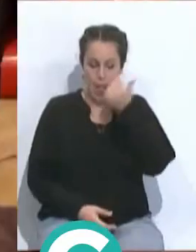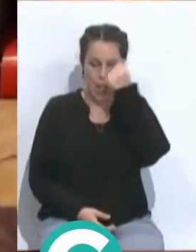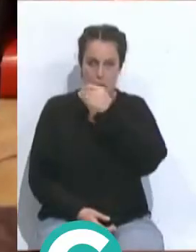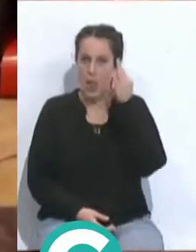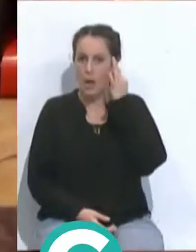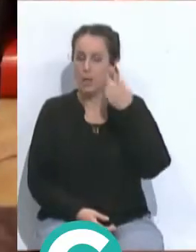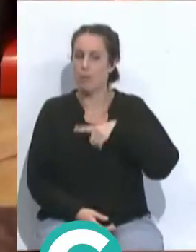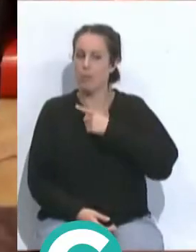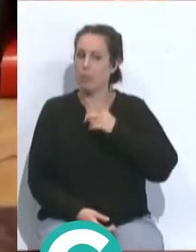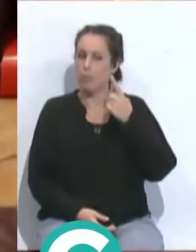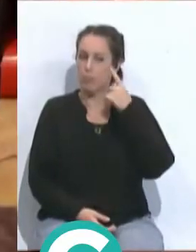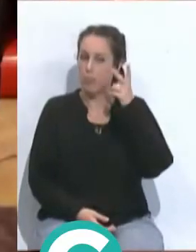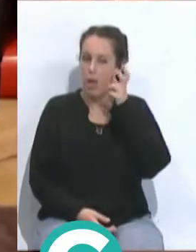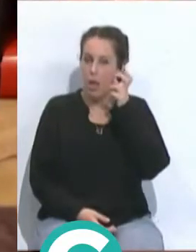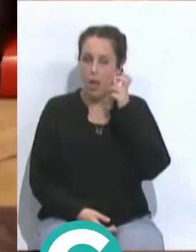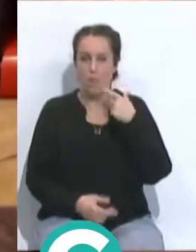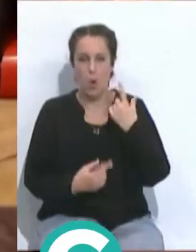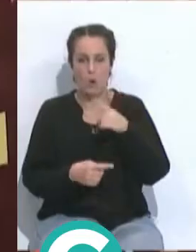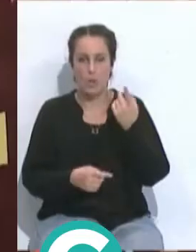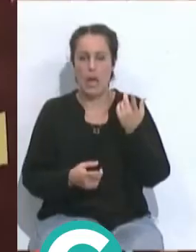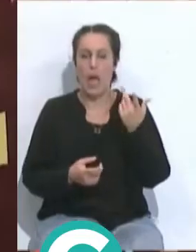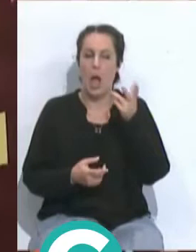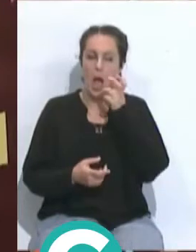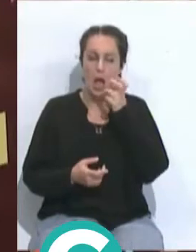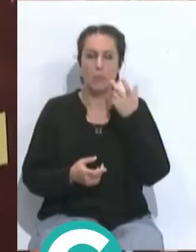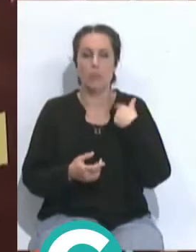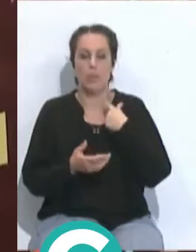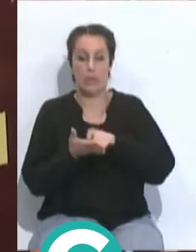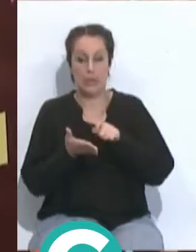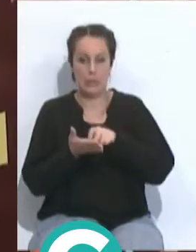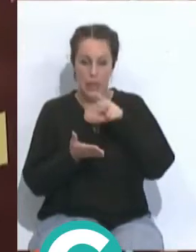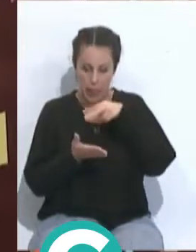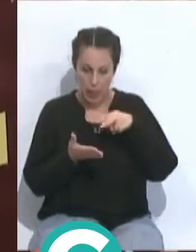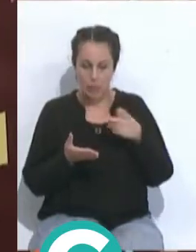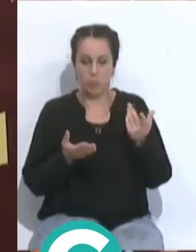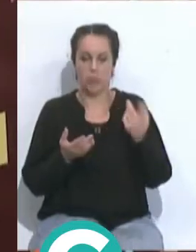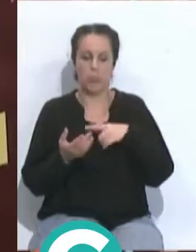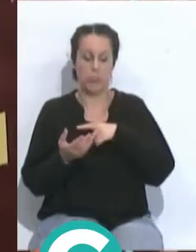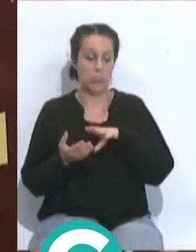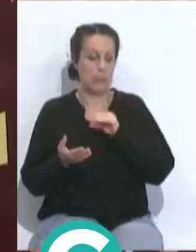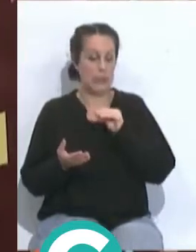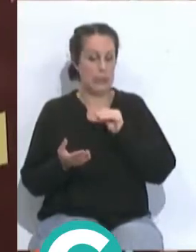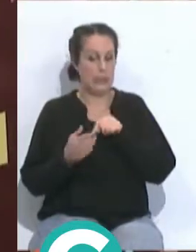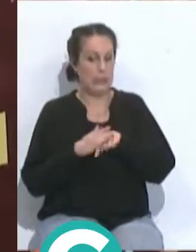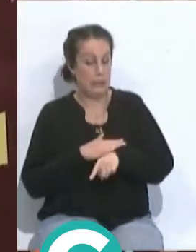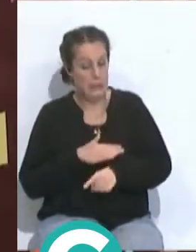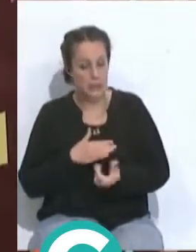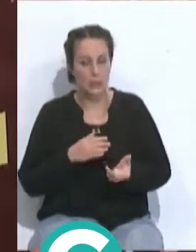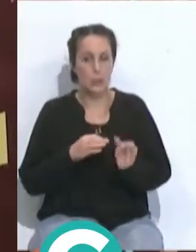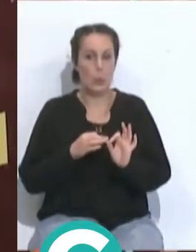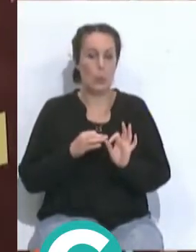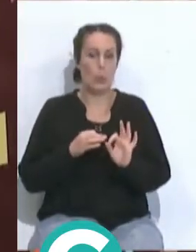pues ponemos los oídos, escuchamos una música, escuchamos una claro. letra que a priori a lo mejor, bueno, pues no podemos entender toda la profundidad o todo lo que